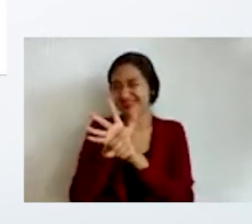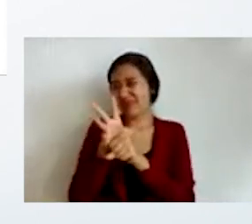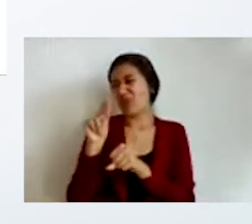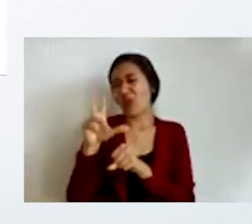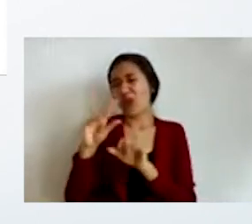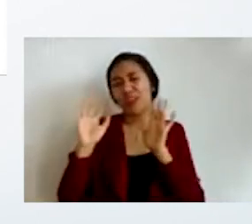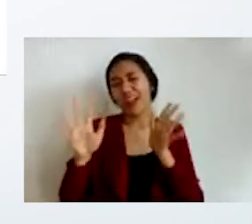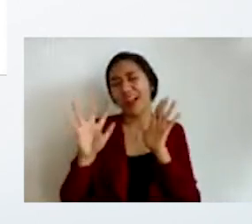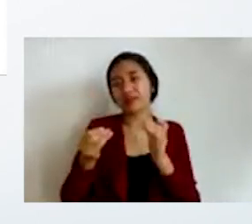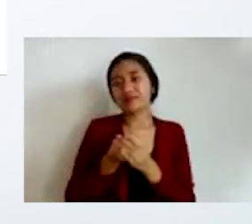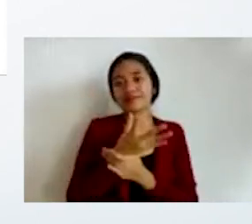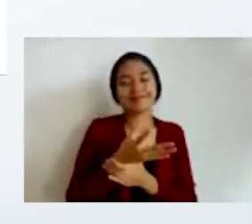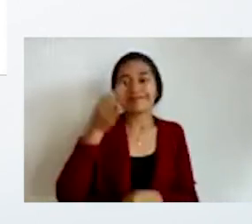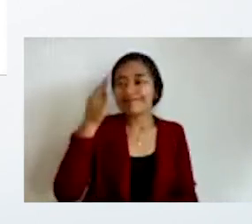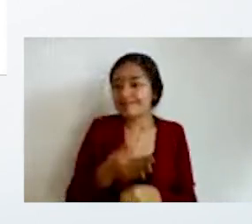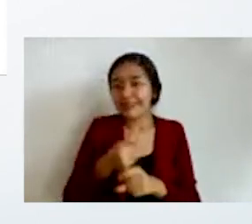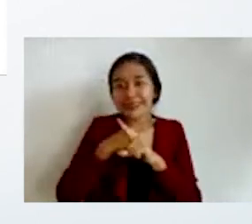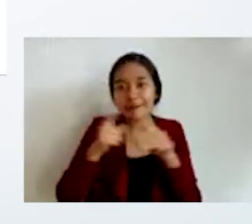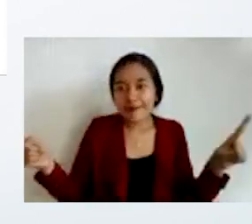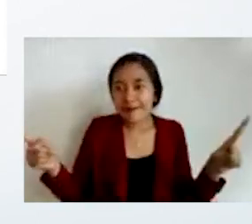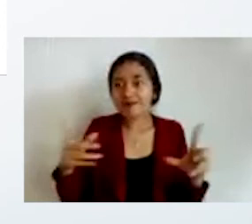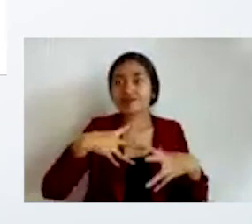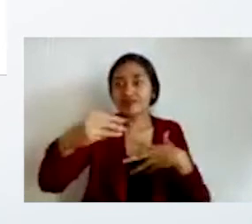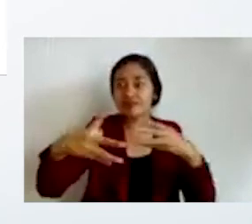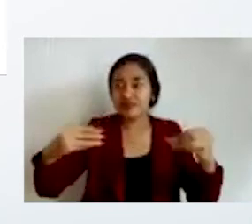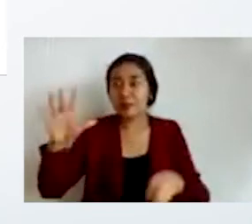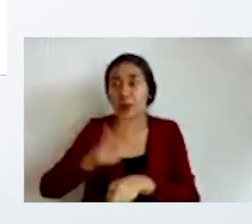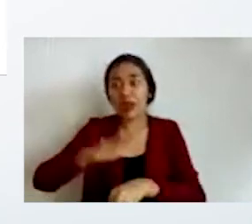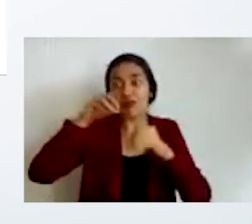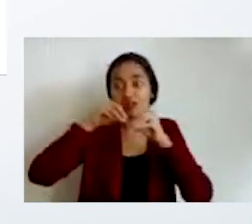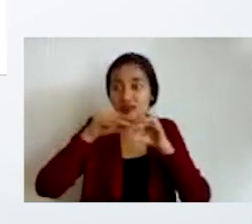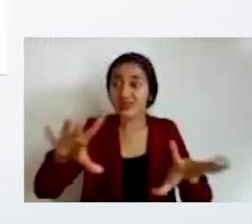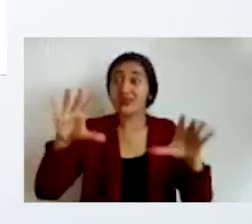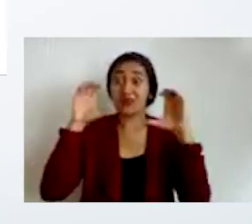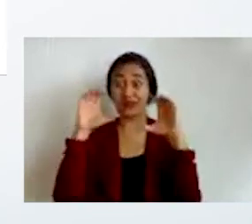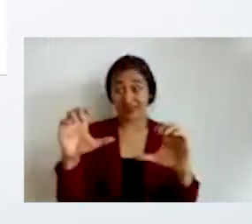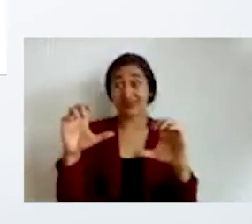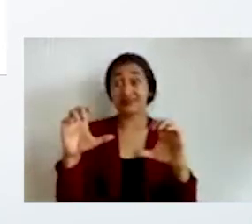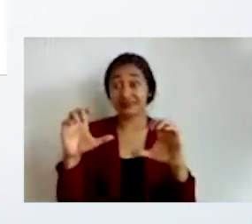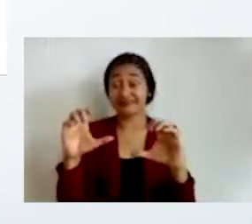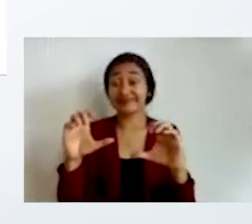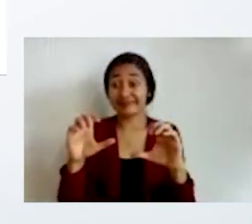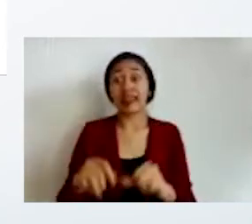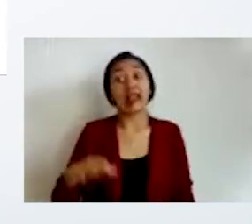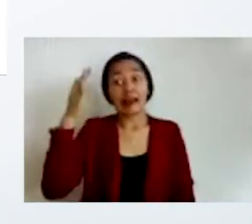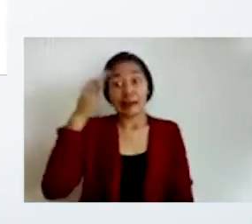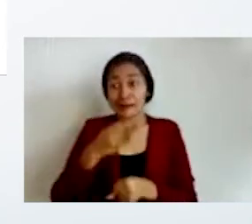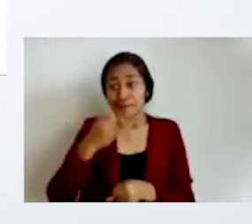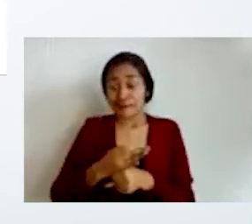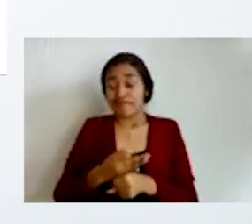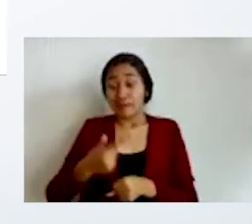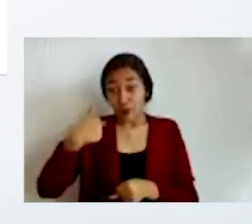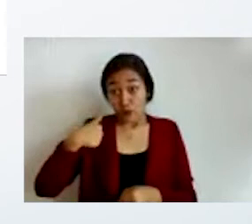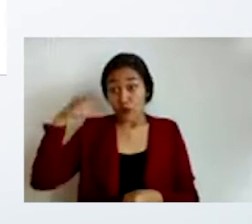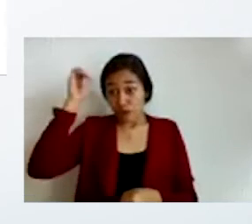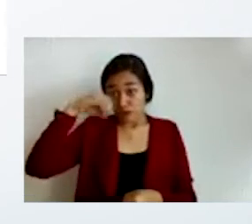de mayor nivel de contagio? Yo creo que no se puede en esa situación. Yo creo